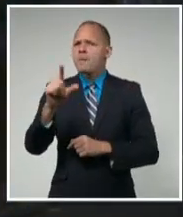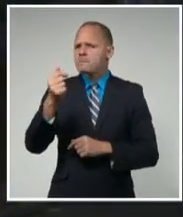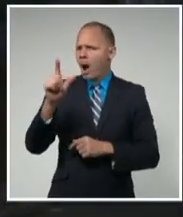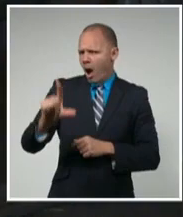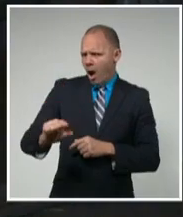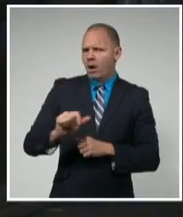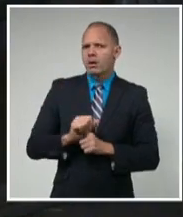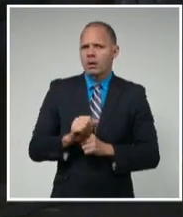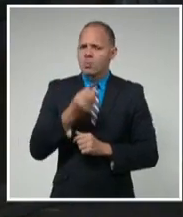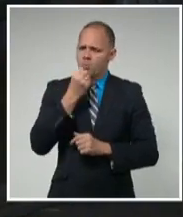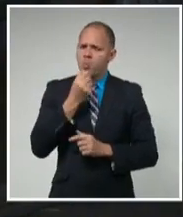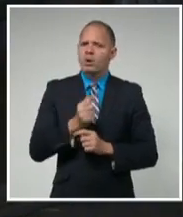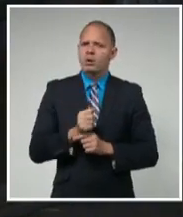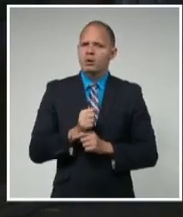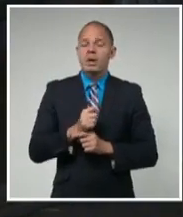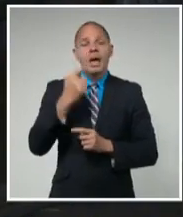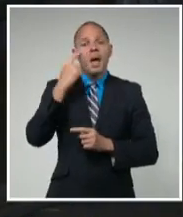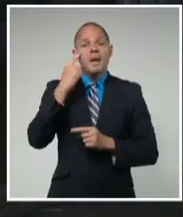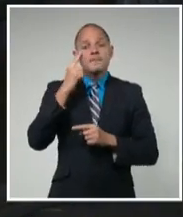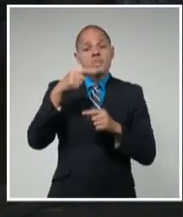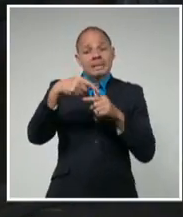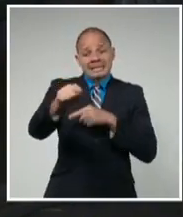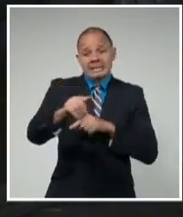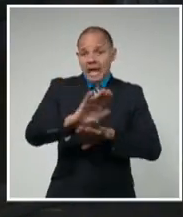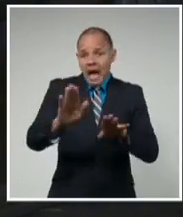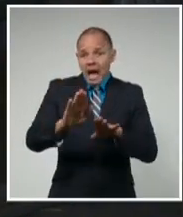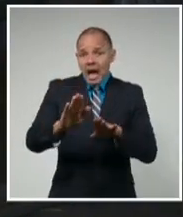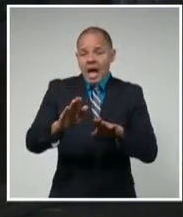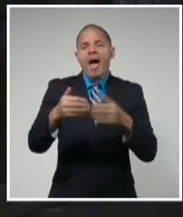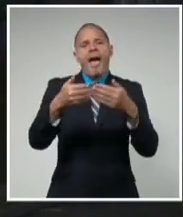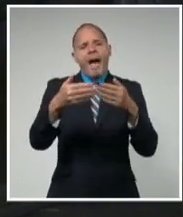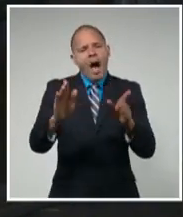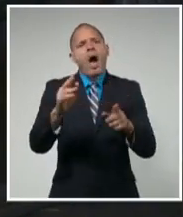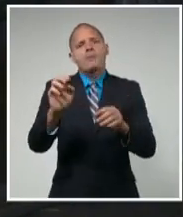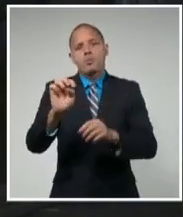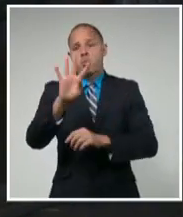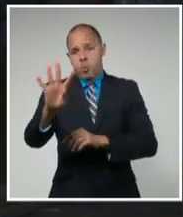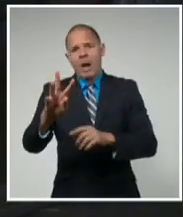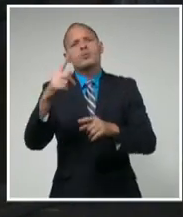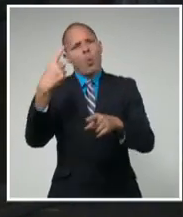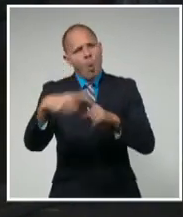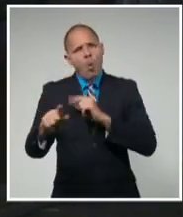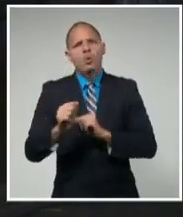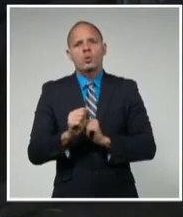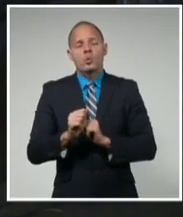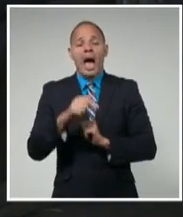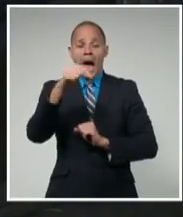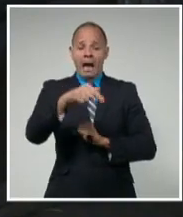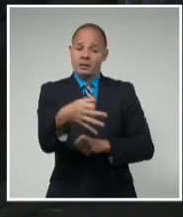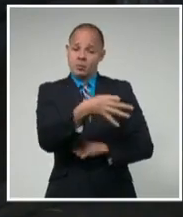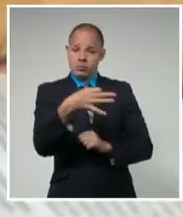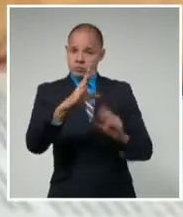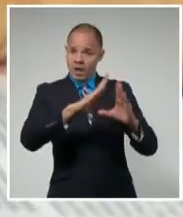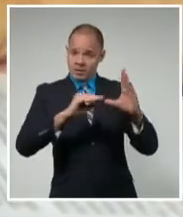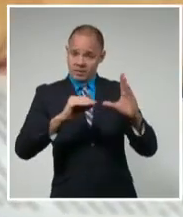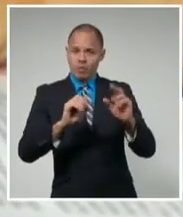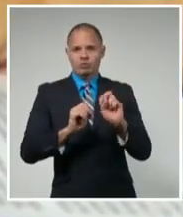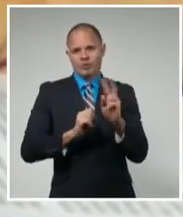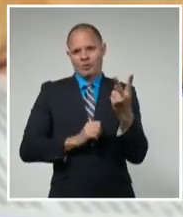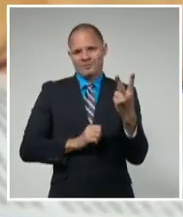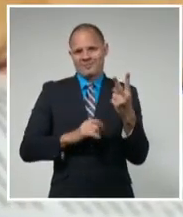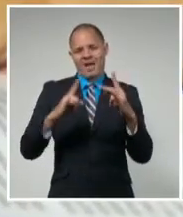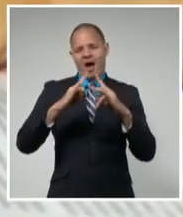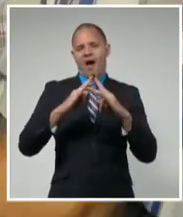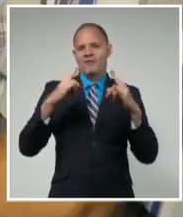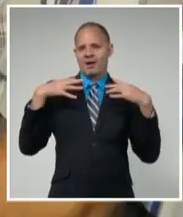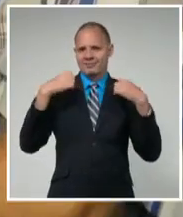de 4 más dentro de ellos, y Jibara se favorece con 2 de estos campismos que se concluirán antes